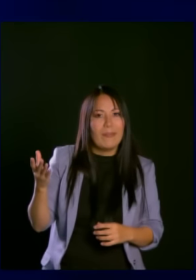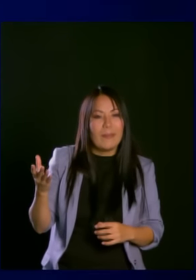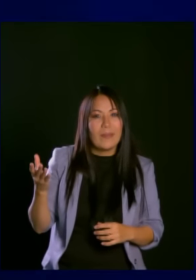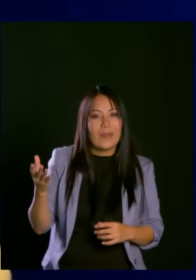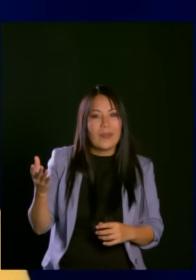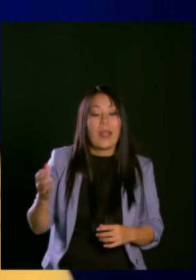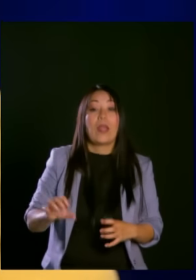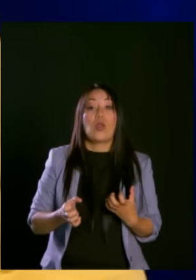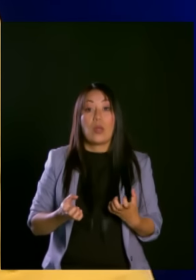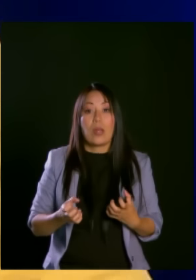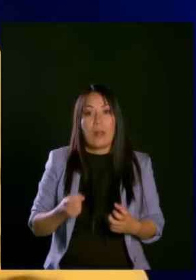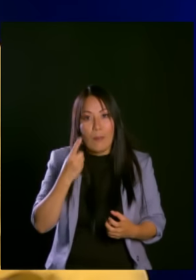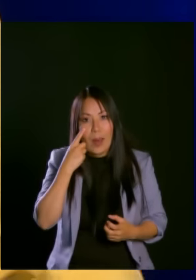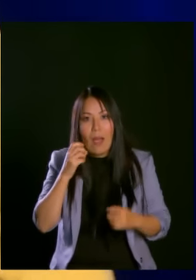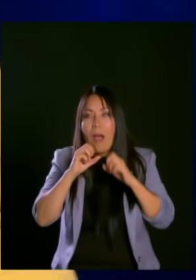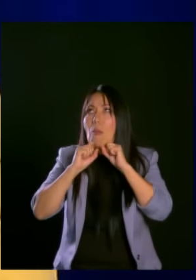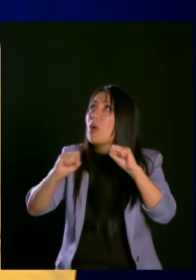¿verdad?